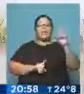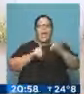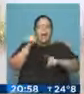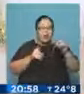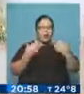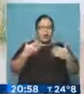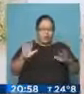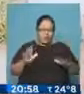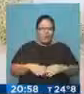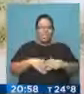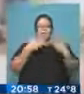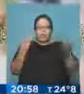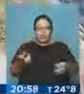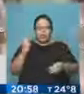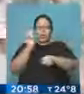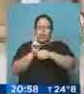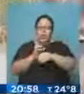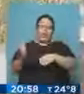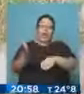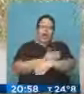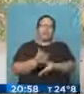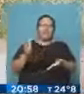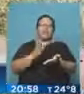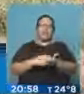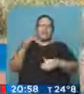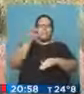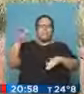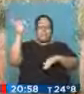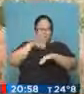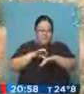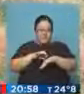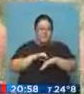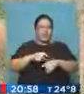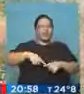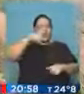actividad. Por lo tanto, la prevención de las picaduras contra mosquitos aplican para todo el día.